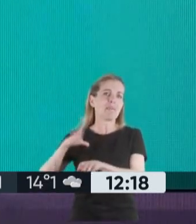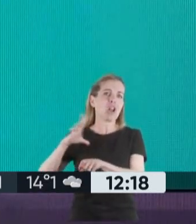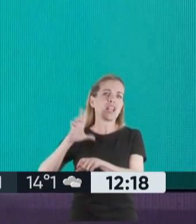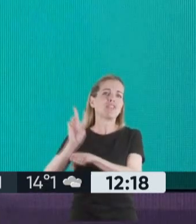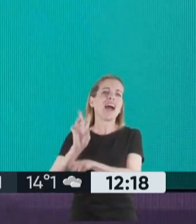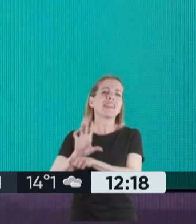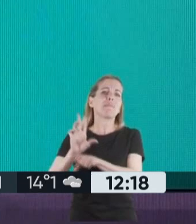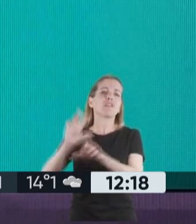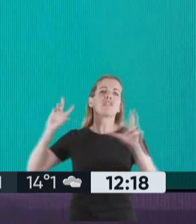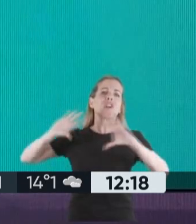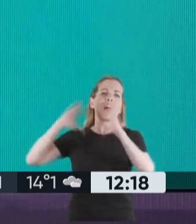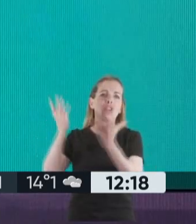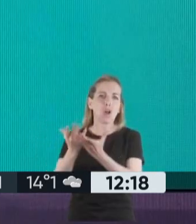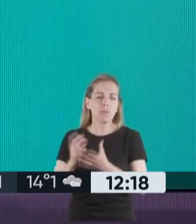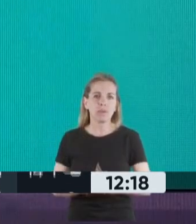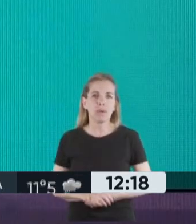habló Carolina.